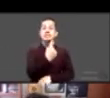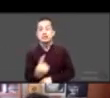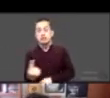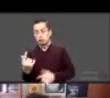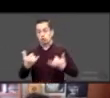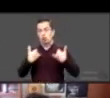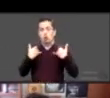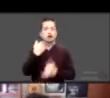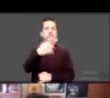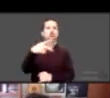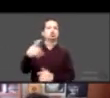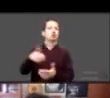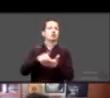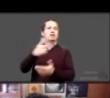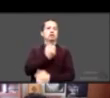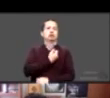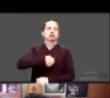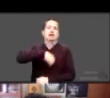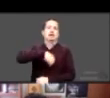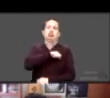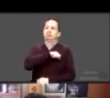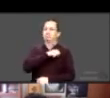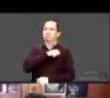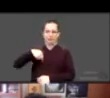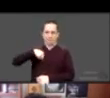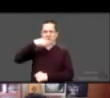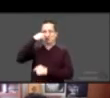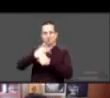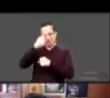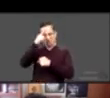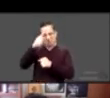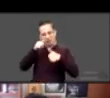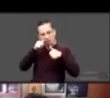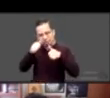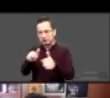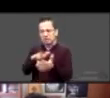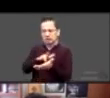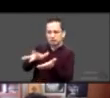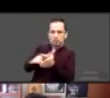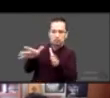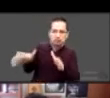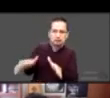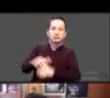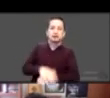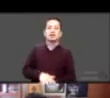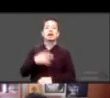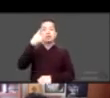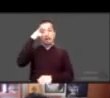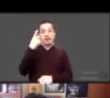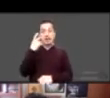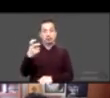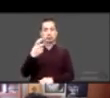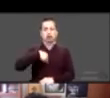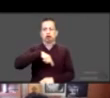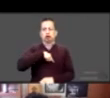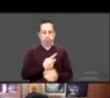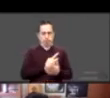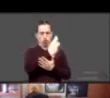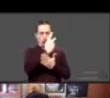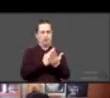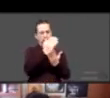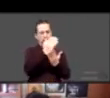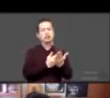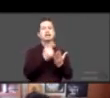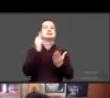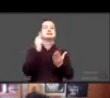información y orientación en materia de salud sexual y reproductiva. Uno de los énfasis, por supuesto, es incidir en el tema de